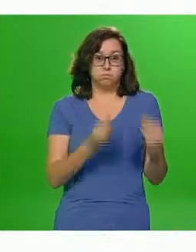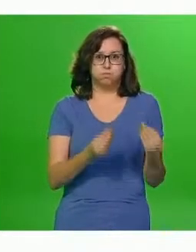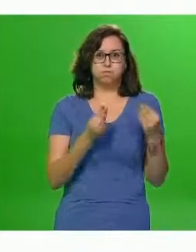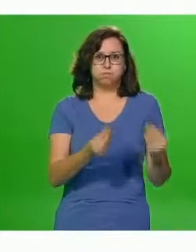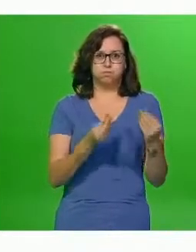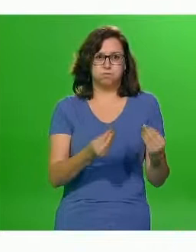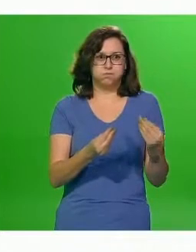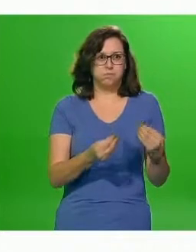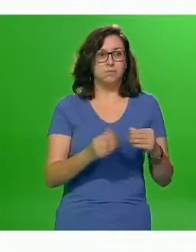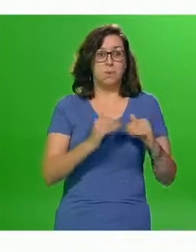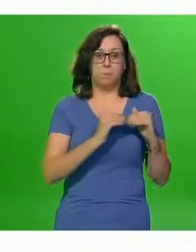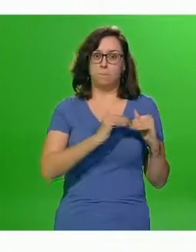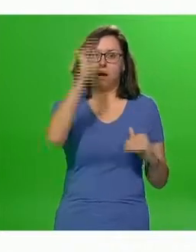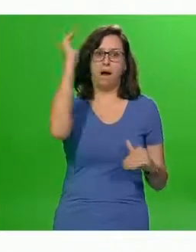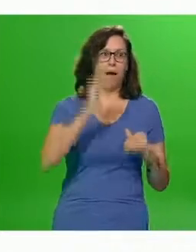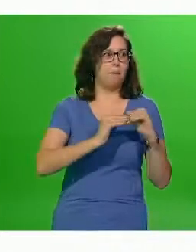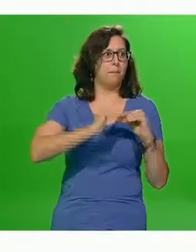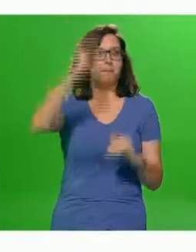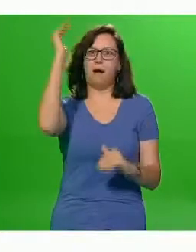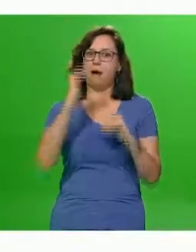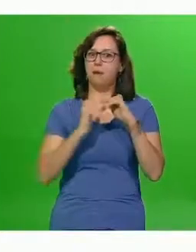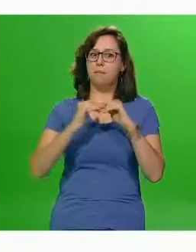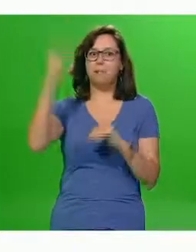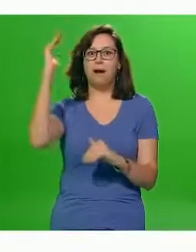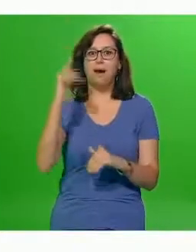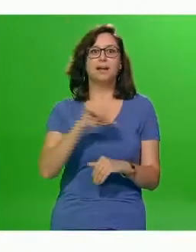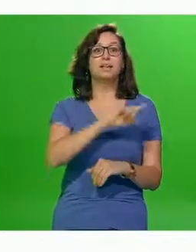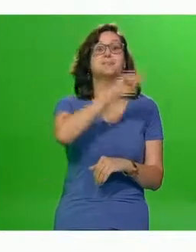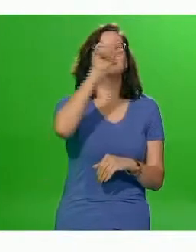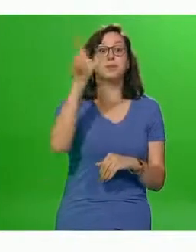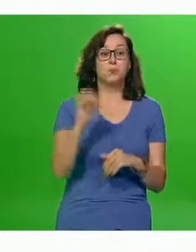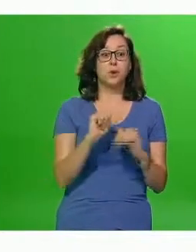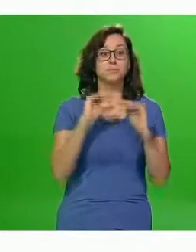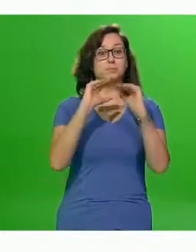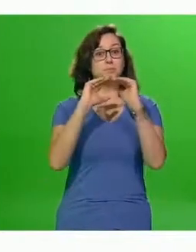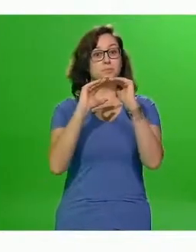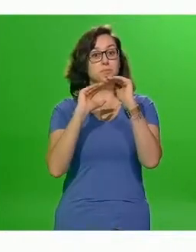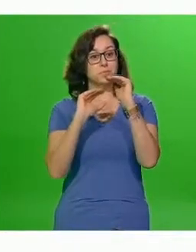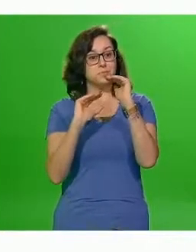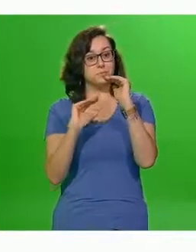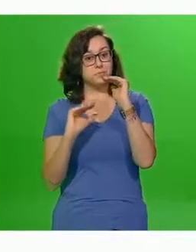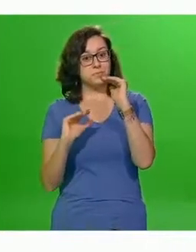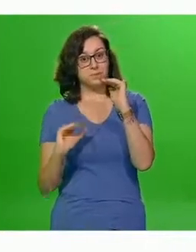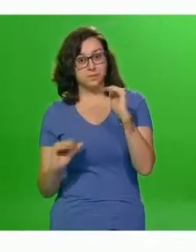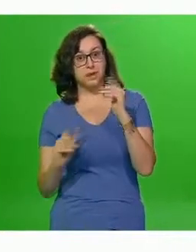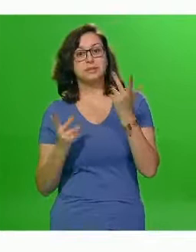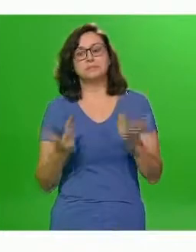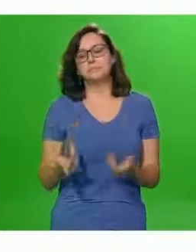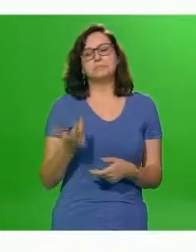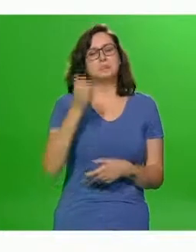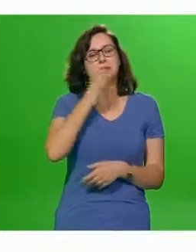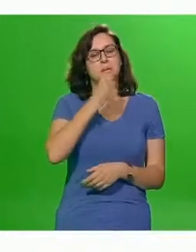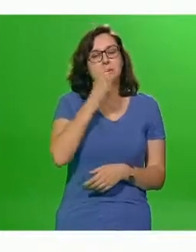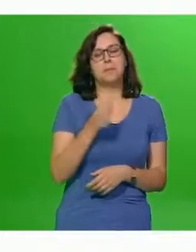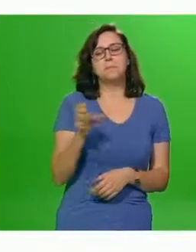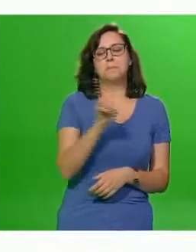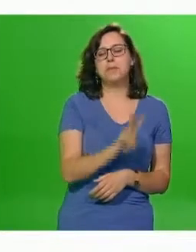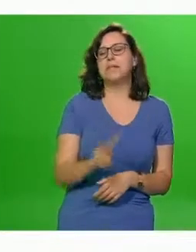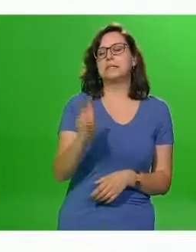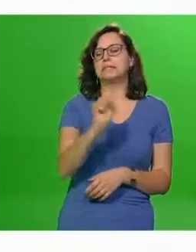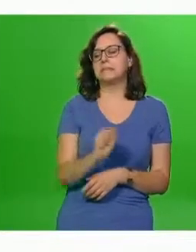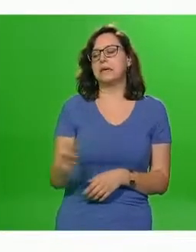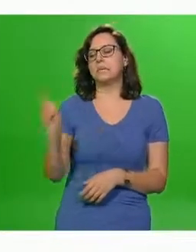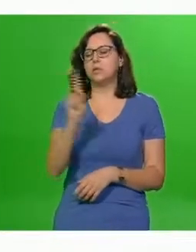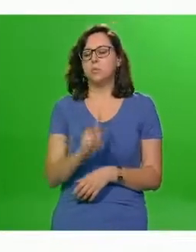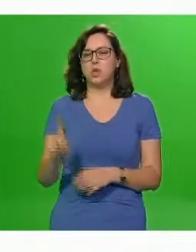va descendiendo a finales de la semana y especialmente en los fines de semana, porque en general la gran mayoría de